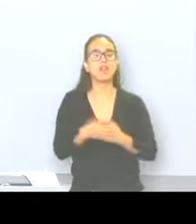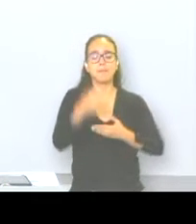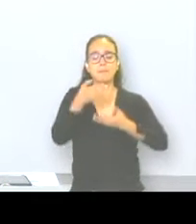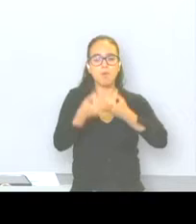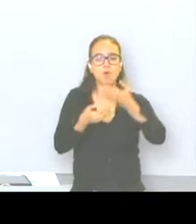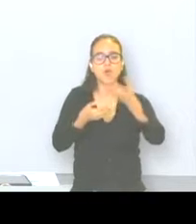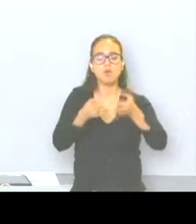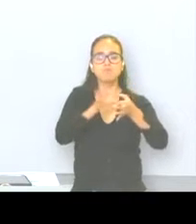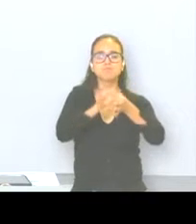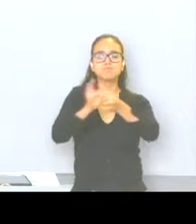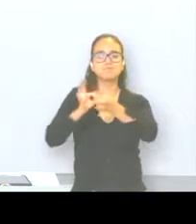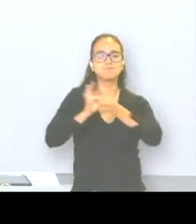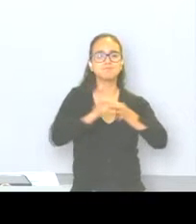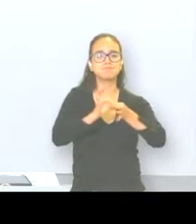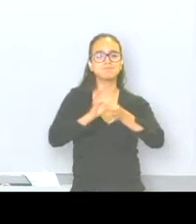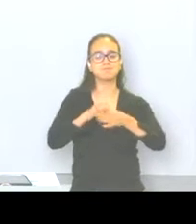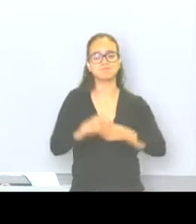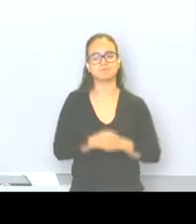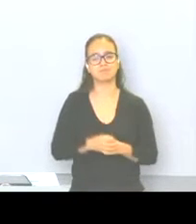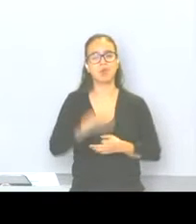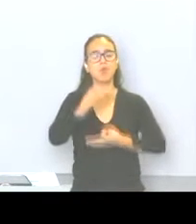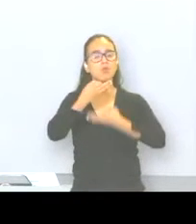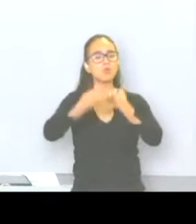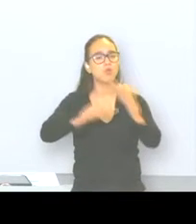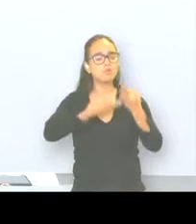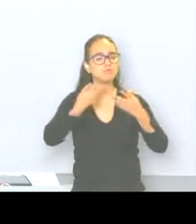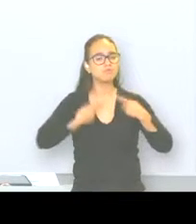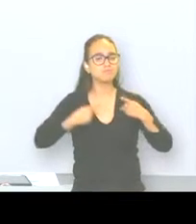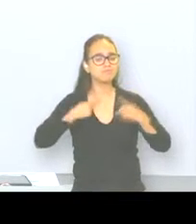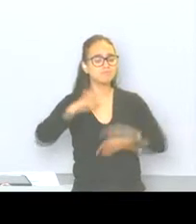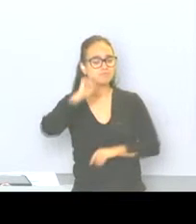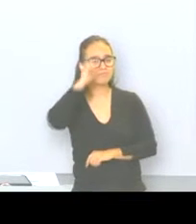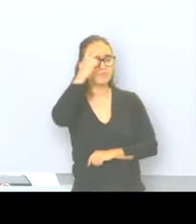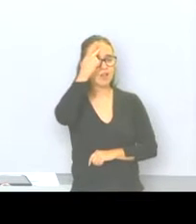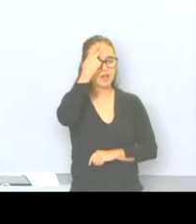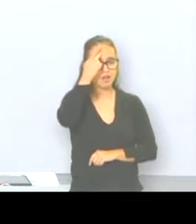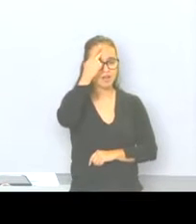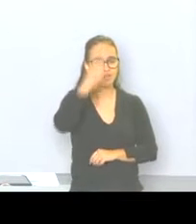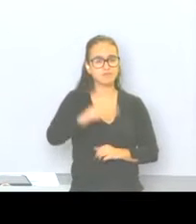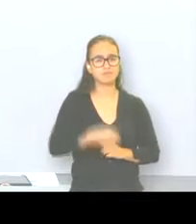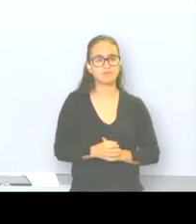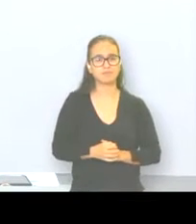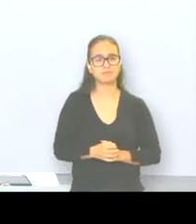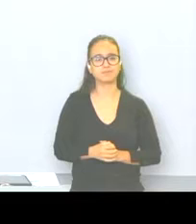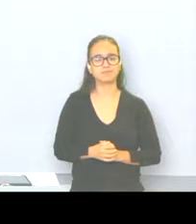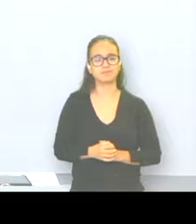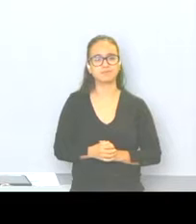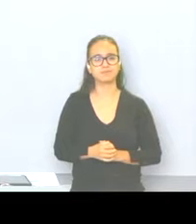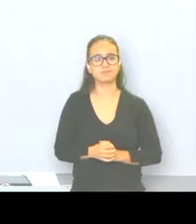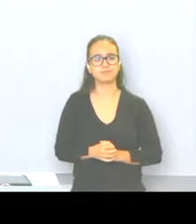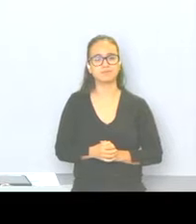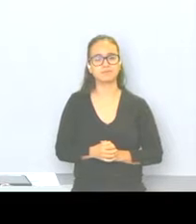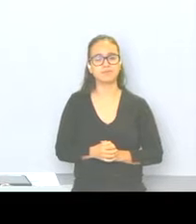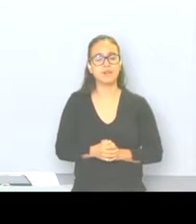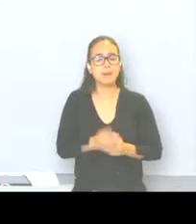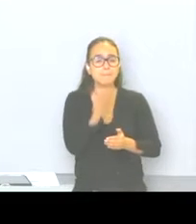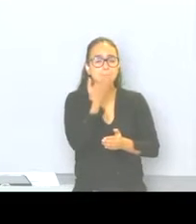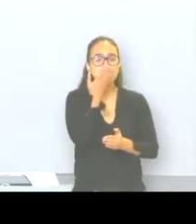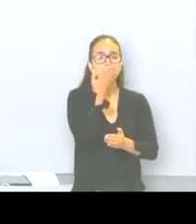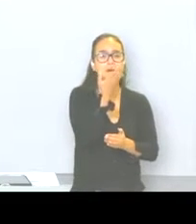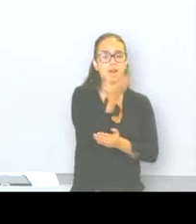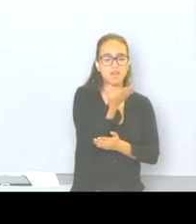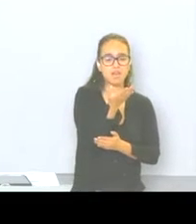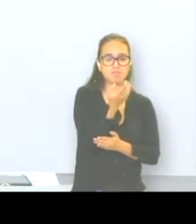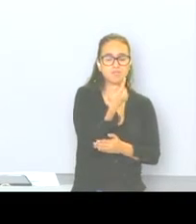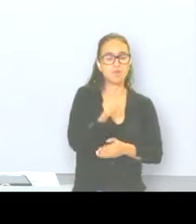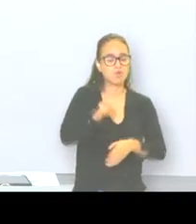Mientras todos como ciudadanos, como potosinos, como potosinas, hagamos, pero también solicitemos